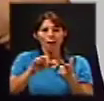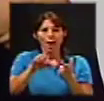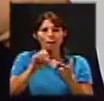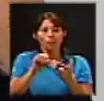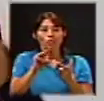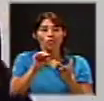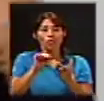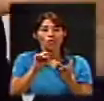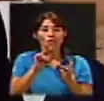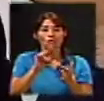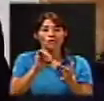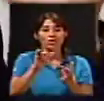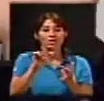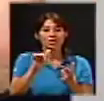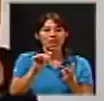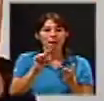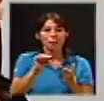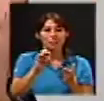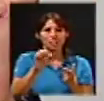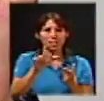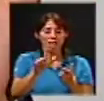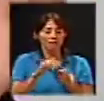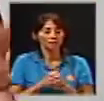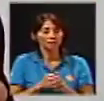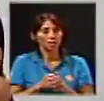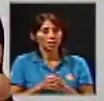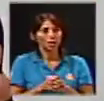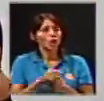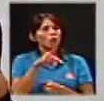Pablo, usted,